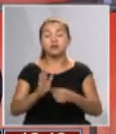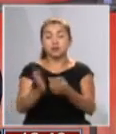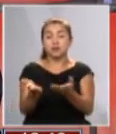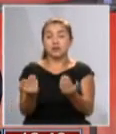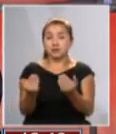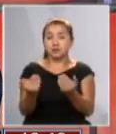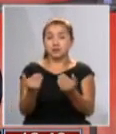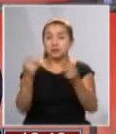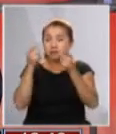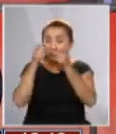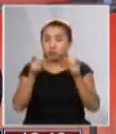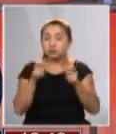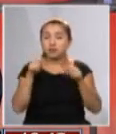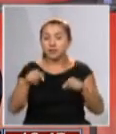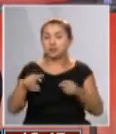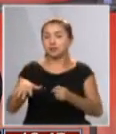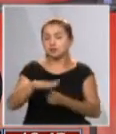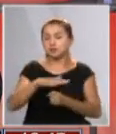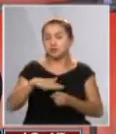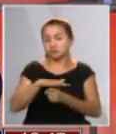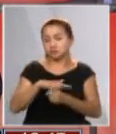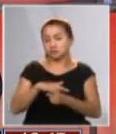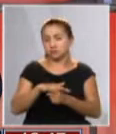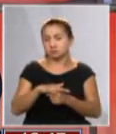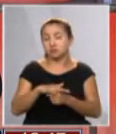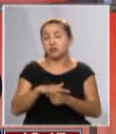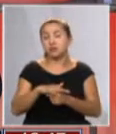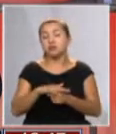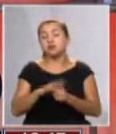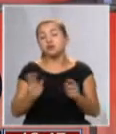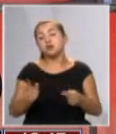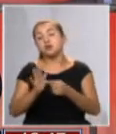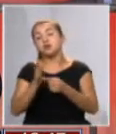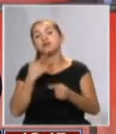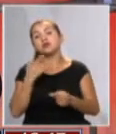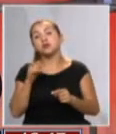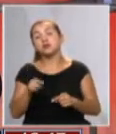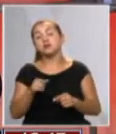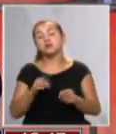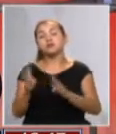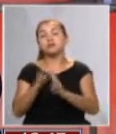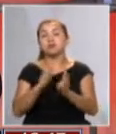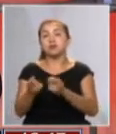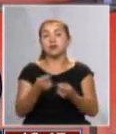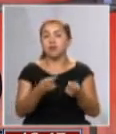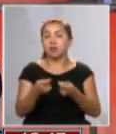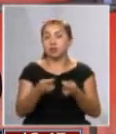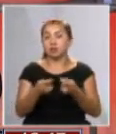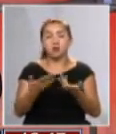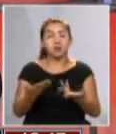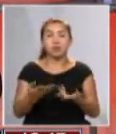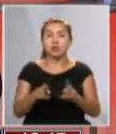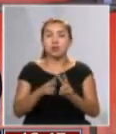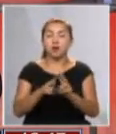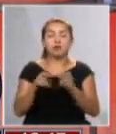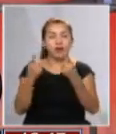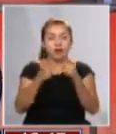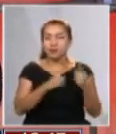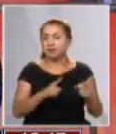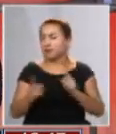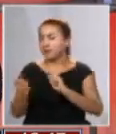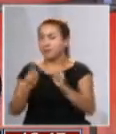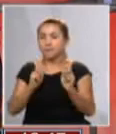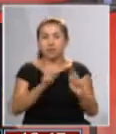regular este tipo de situaciones, considerando las dificultades, porque estos son mercados bastante dinámicos, son operaciones que van cambiando día a